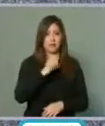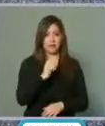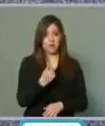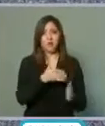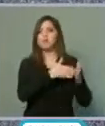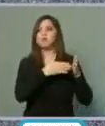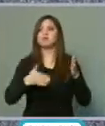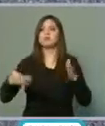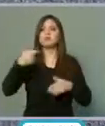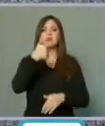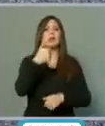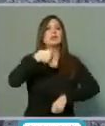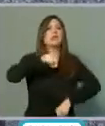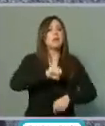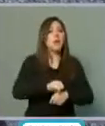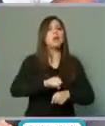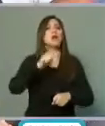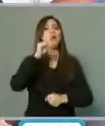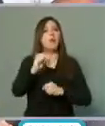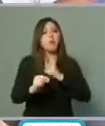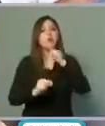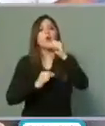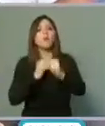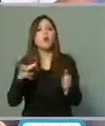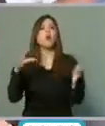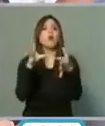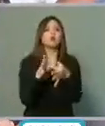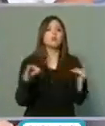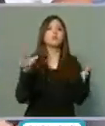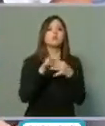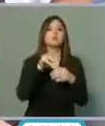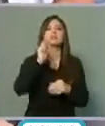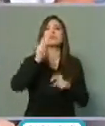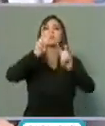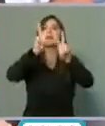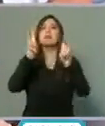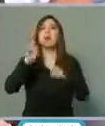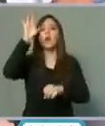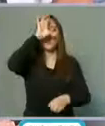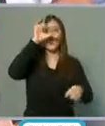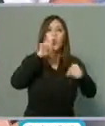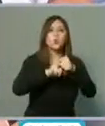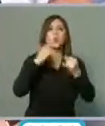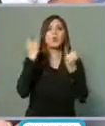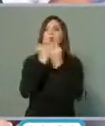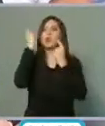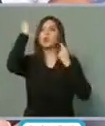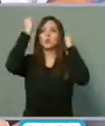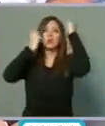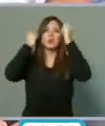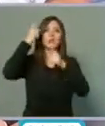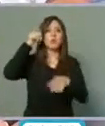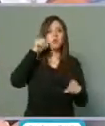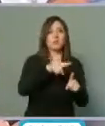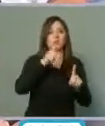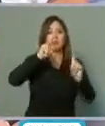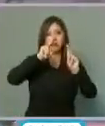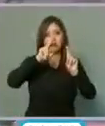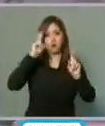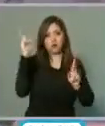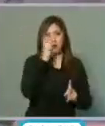6 semanas nosotros ya tocamos los temas de cultura, de turismo de Rusia, etcétera, etcétera.